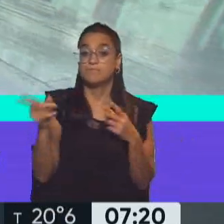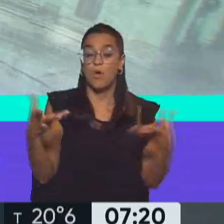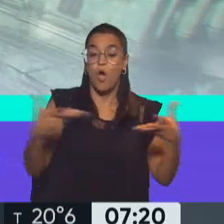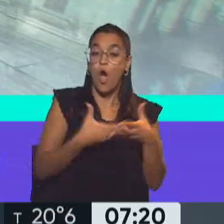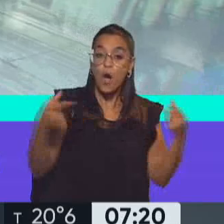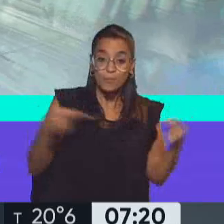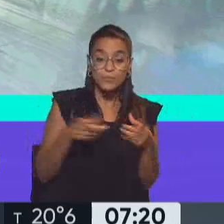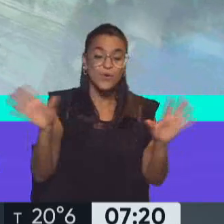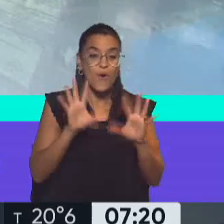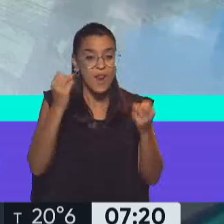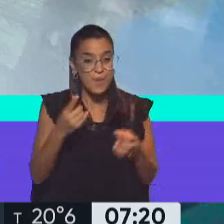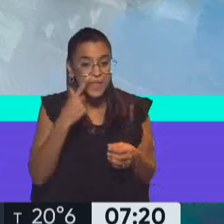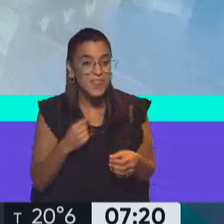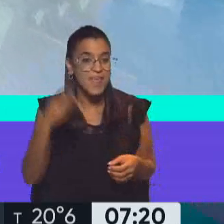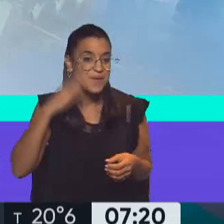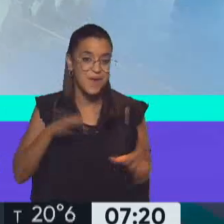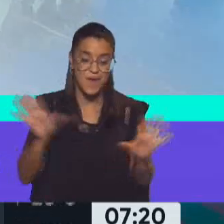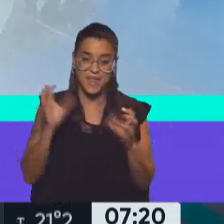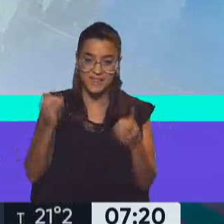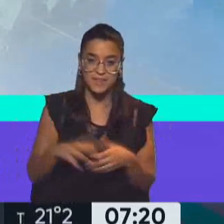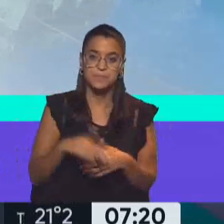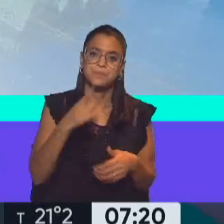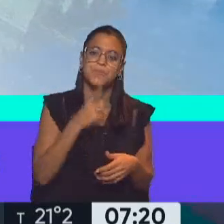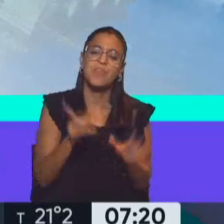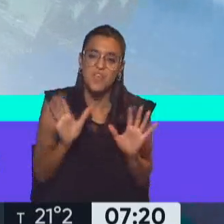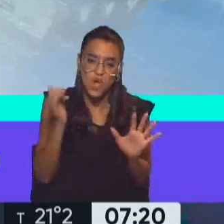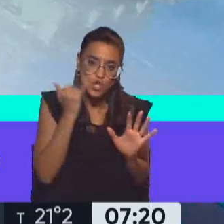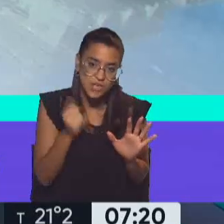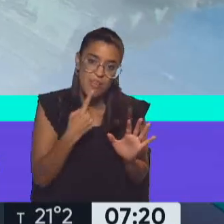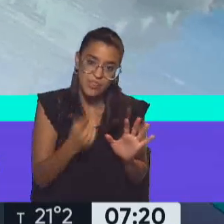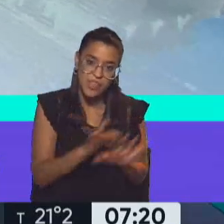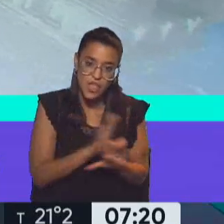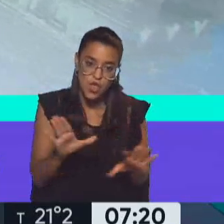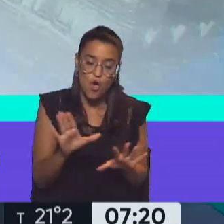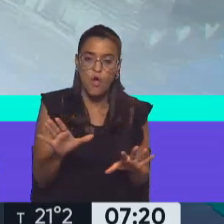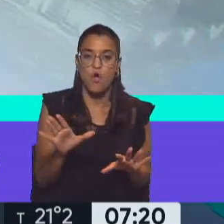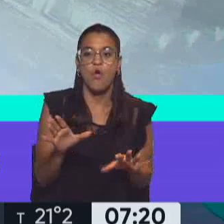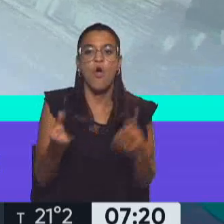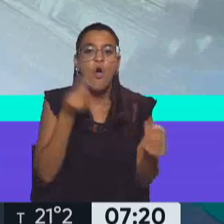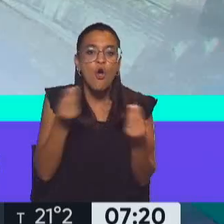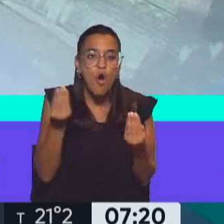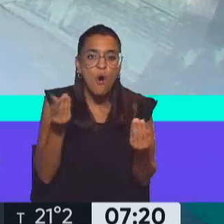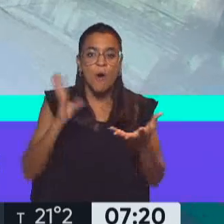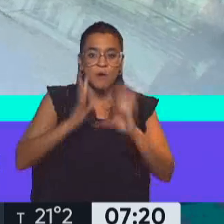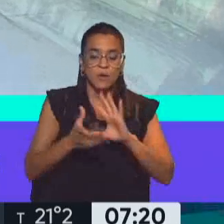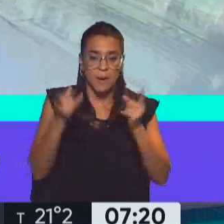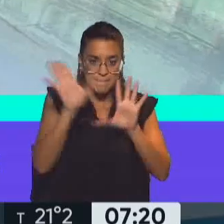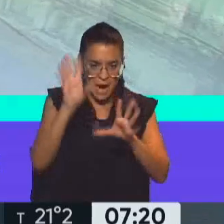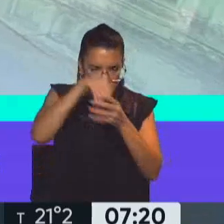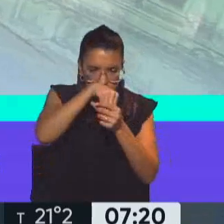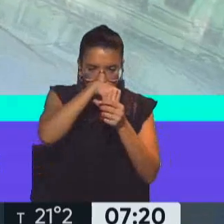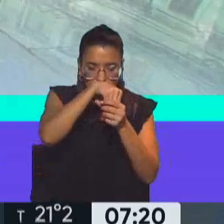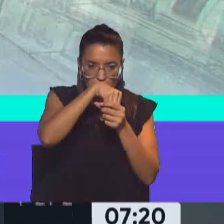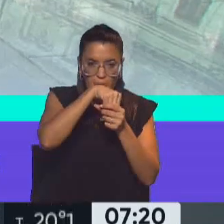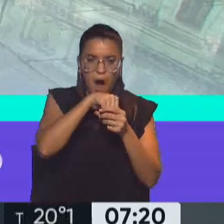Vero Relaveitia, ¿qué tal? Muy buen día. Buen día, Silvia, ¿cómo estás? Que ha definido ya el lugar que va a ocupar, cómo lo va a ocupar y participa, es decir,